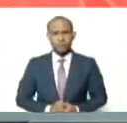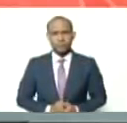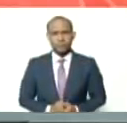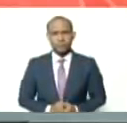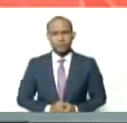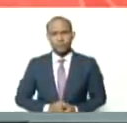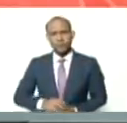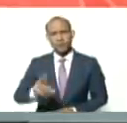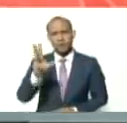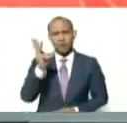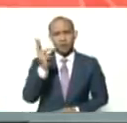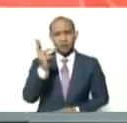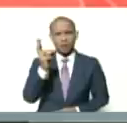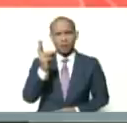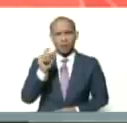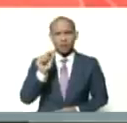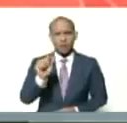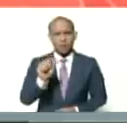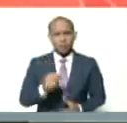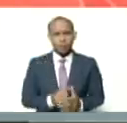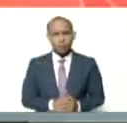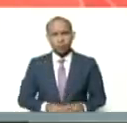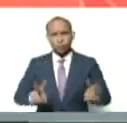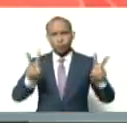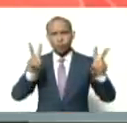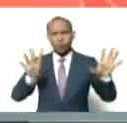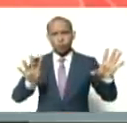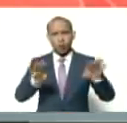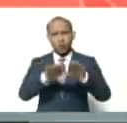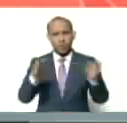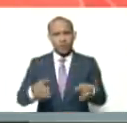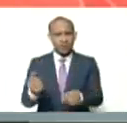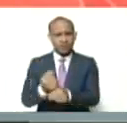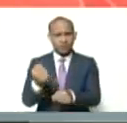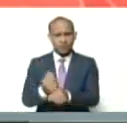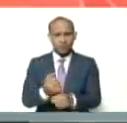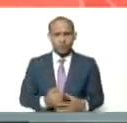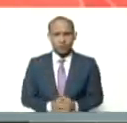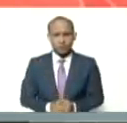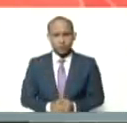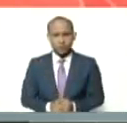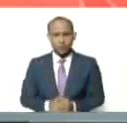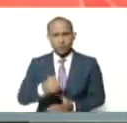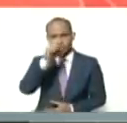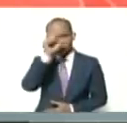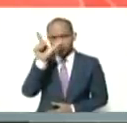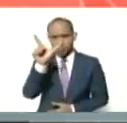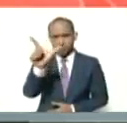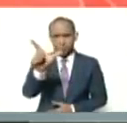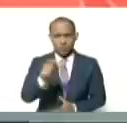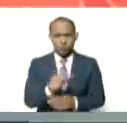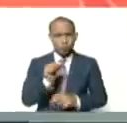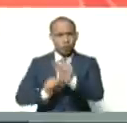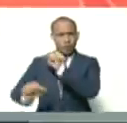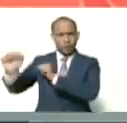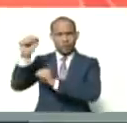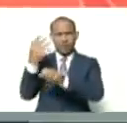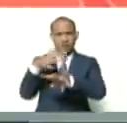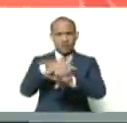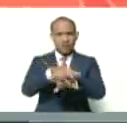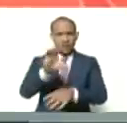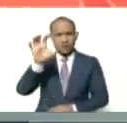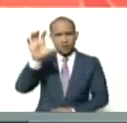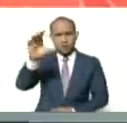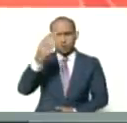Y el tercer punto de las 9 mesas que han trabajado, el partido y la defensa integral de la